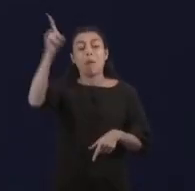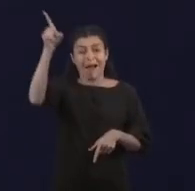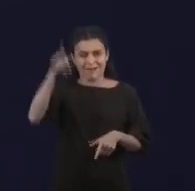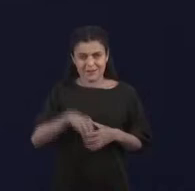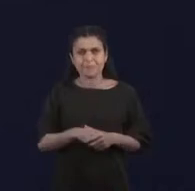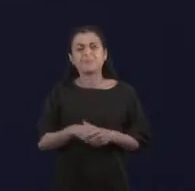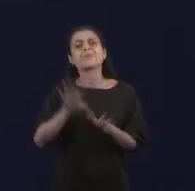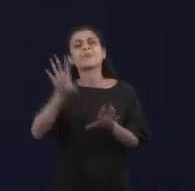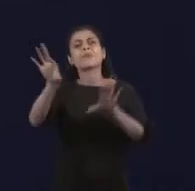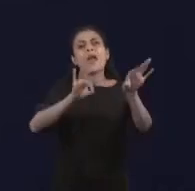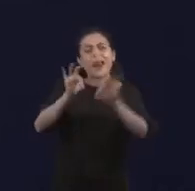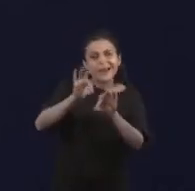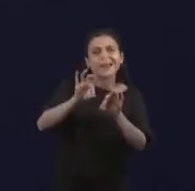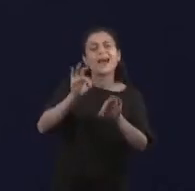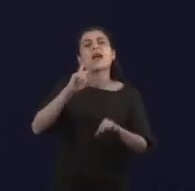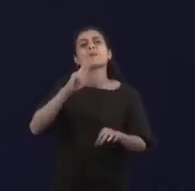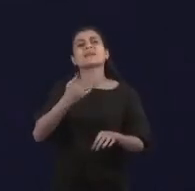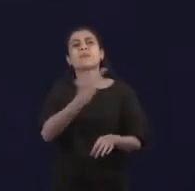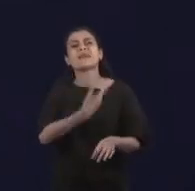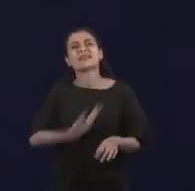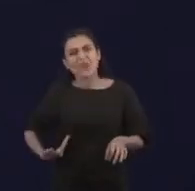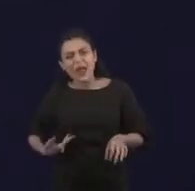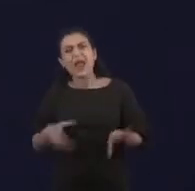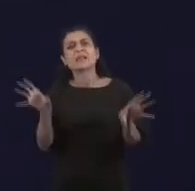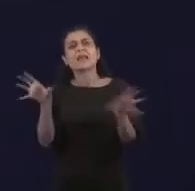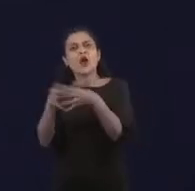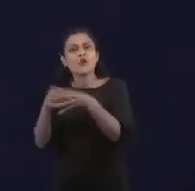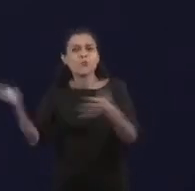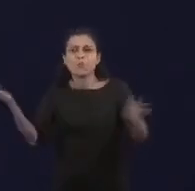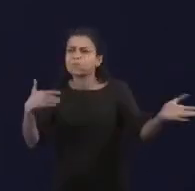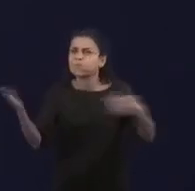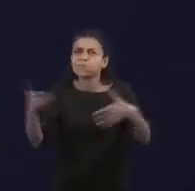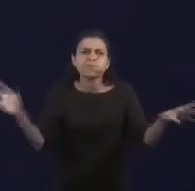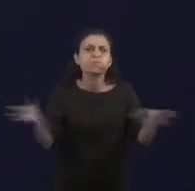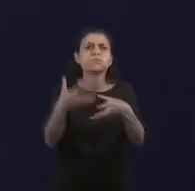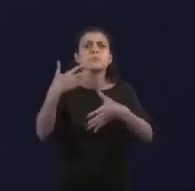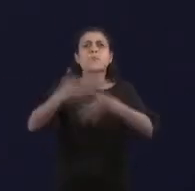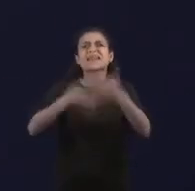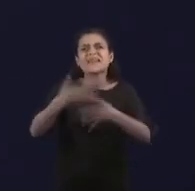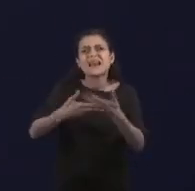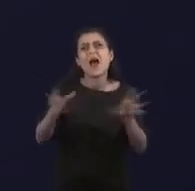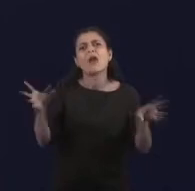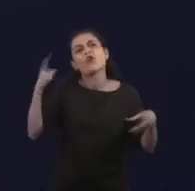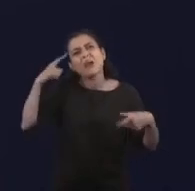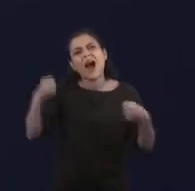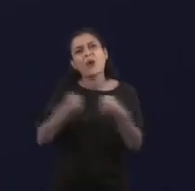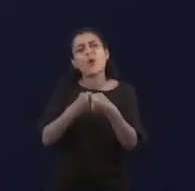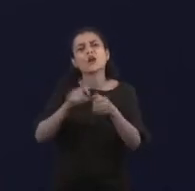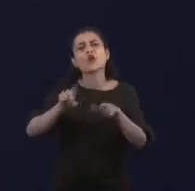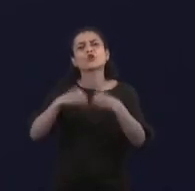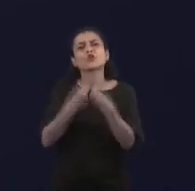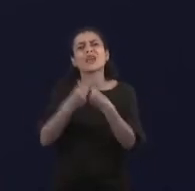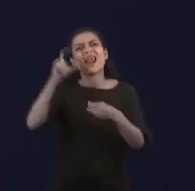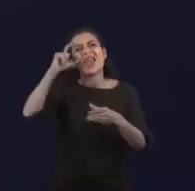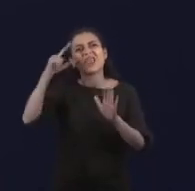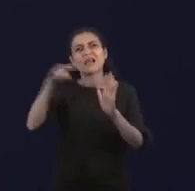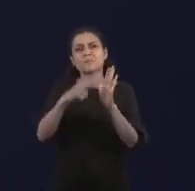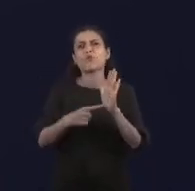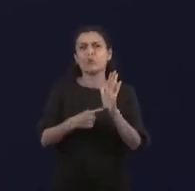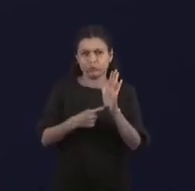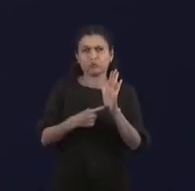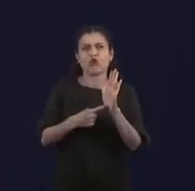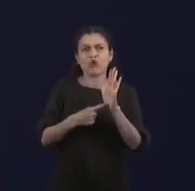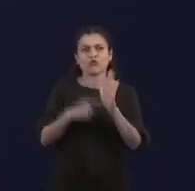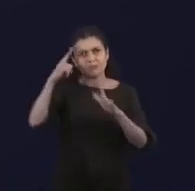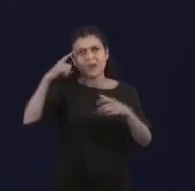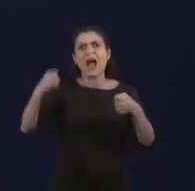expresidentes, legisladores y líderes de los partidos políticos a constituir 10 puntos de acuerdo esenciales para que el